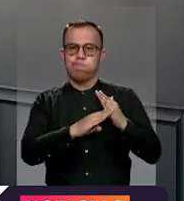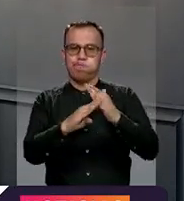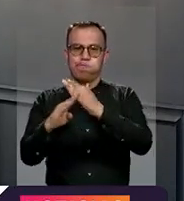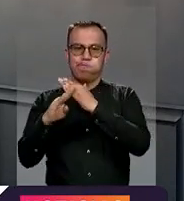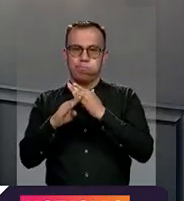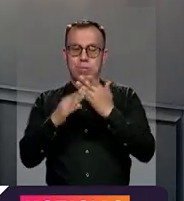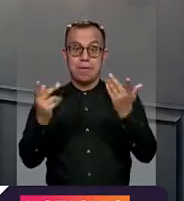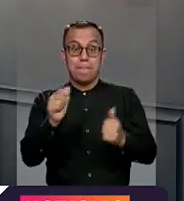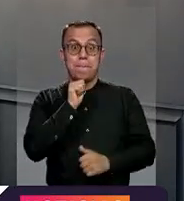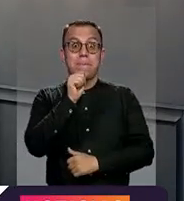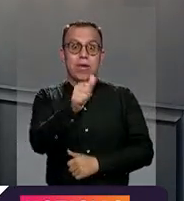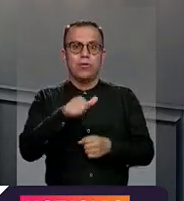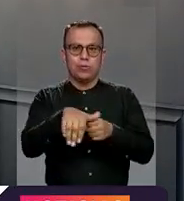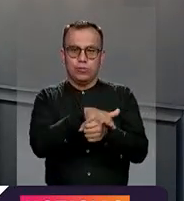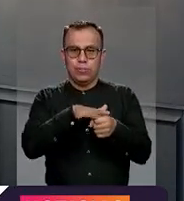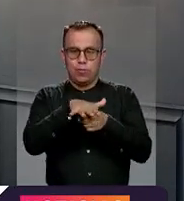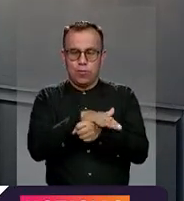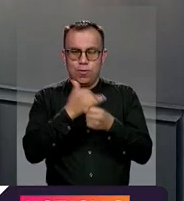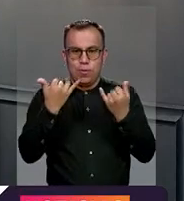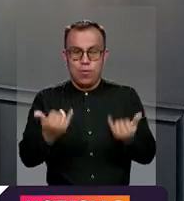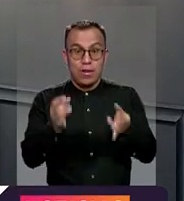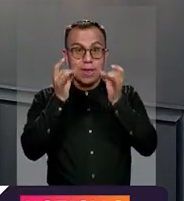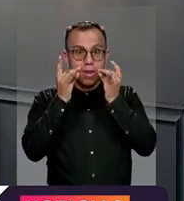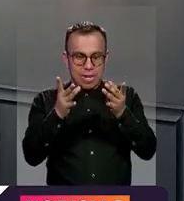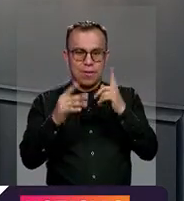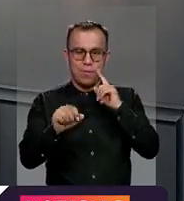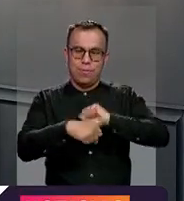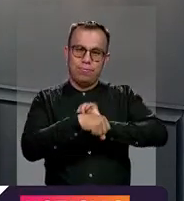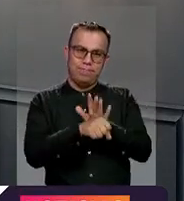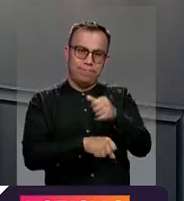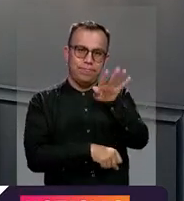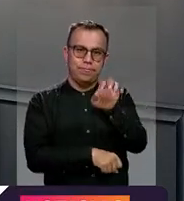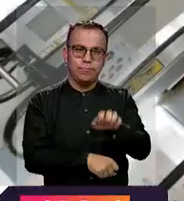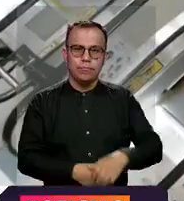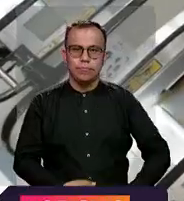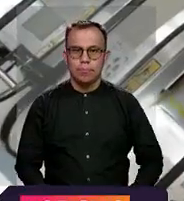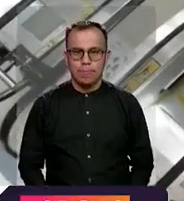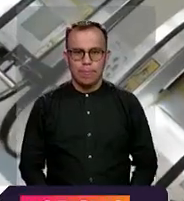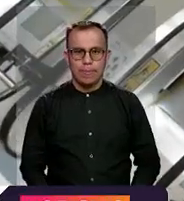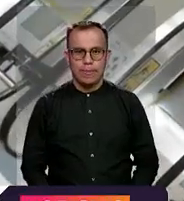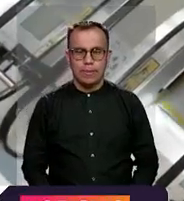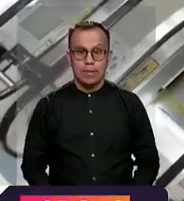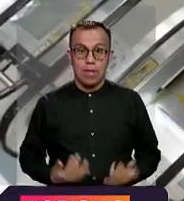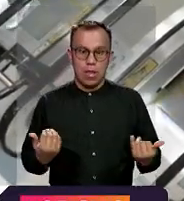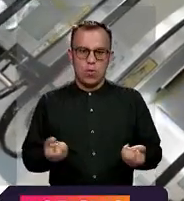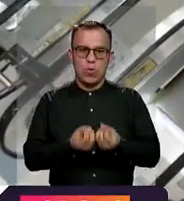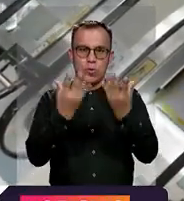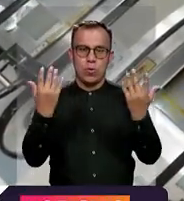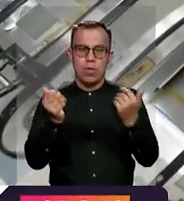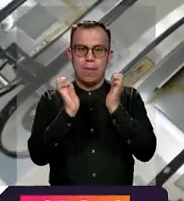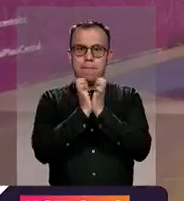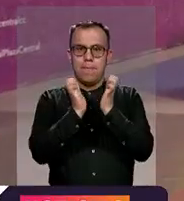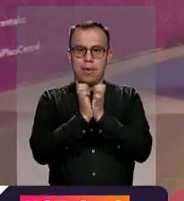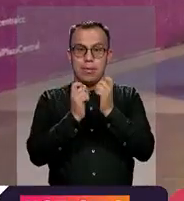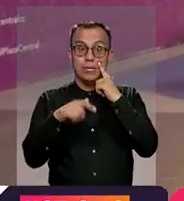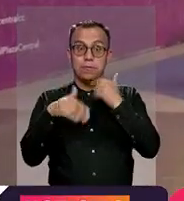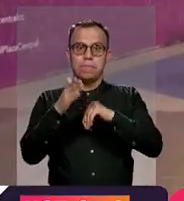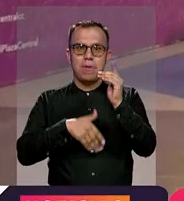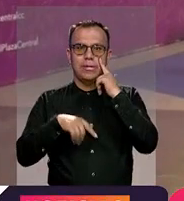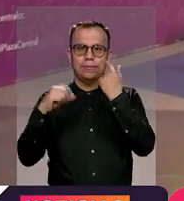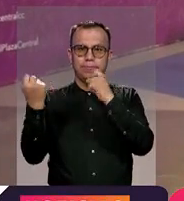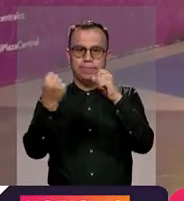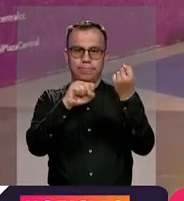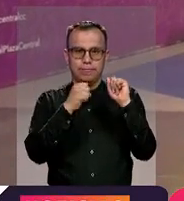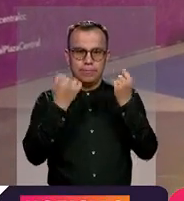que empeoraron una situación que ya venía agravada por la pandemia. Las cifras de mayo son más preocupantes que